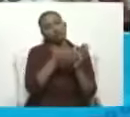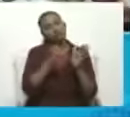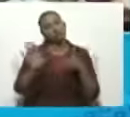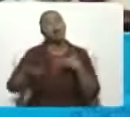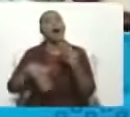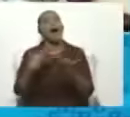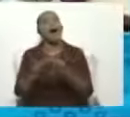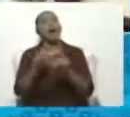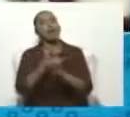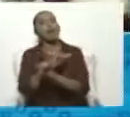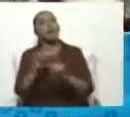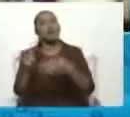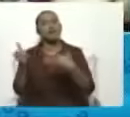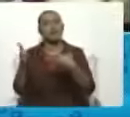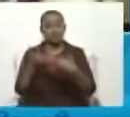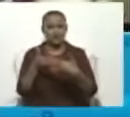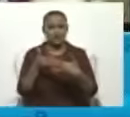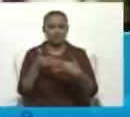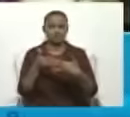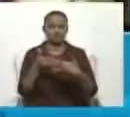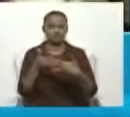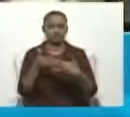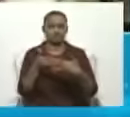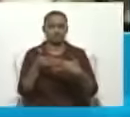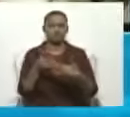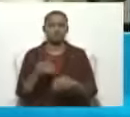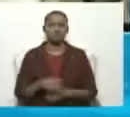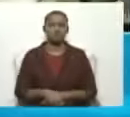destacar que los operadores